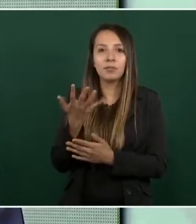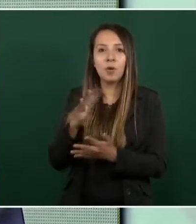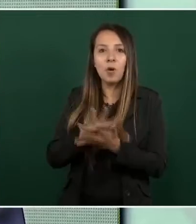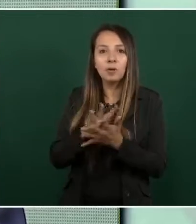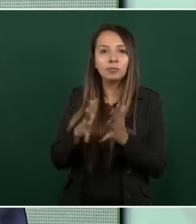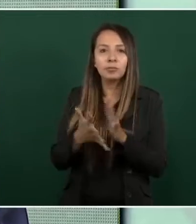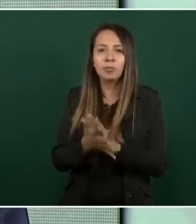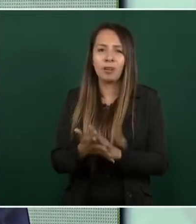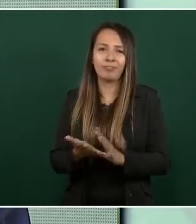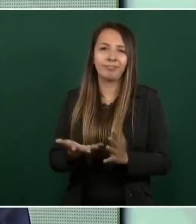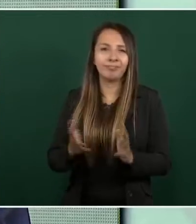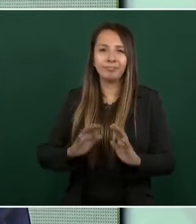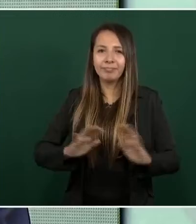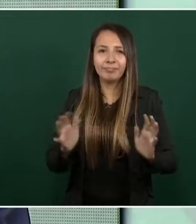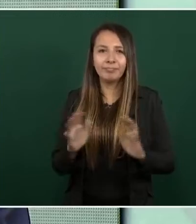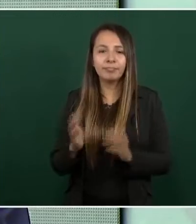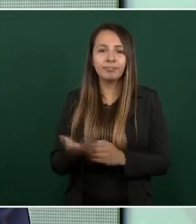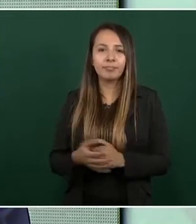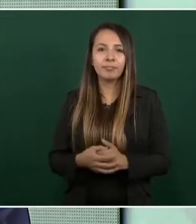corrupción,